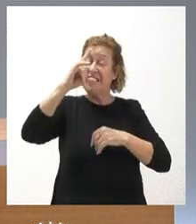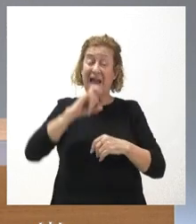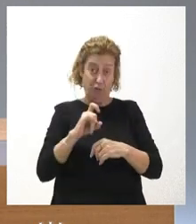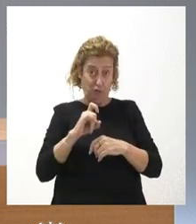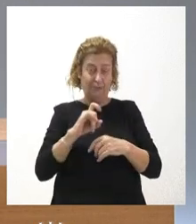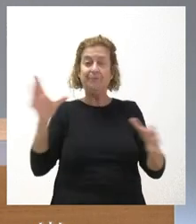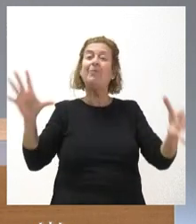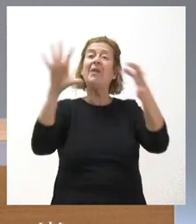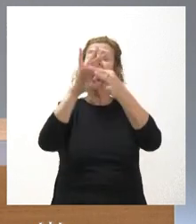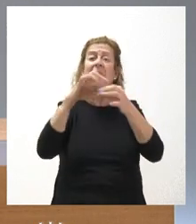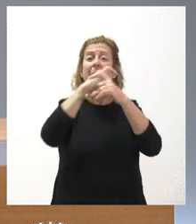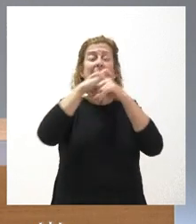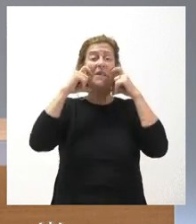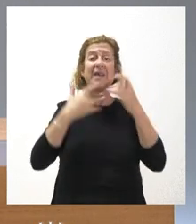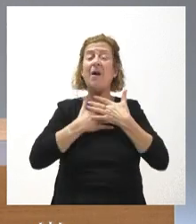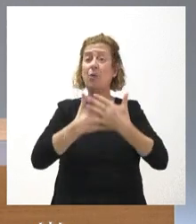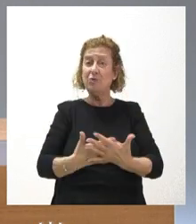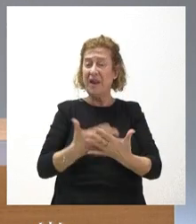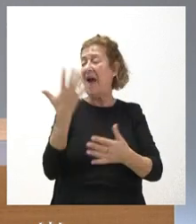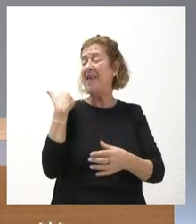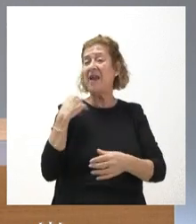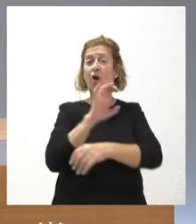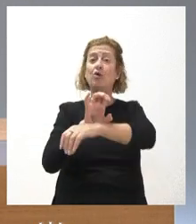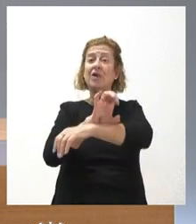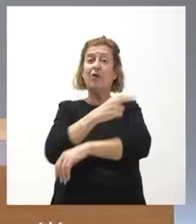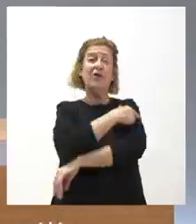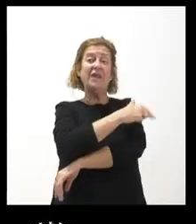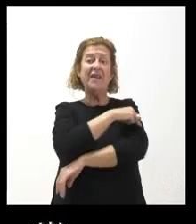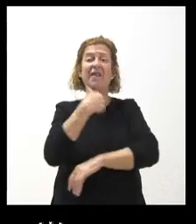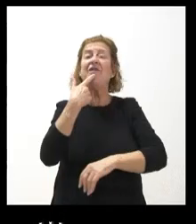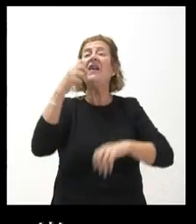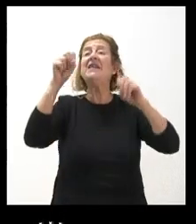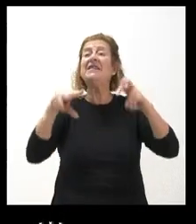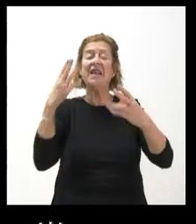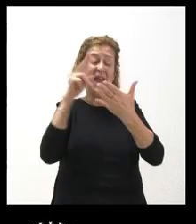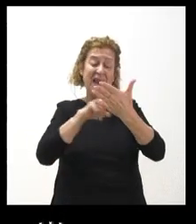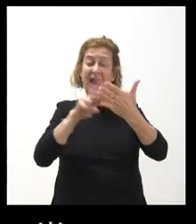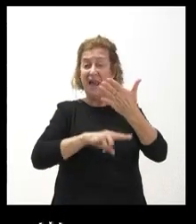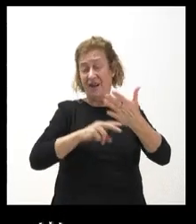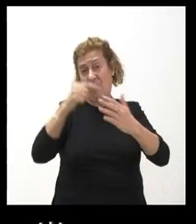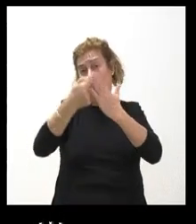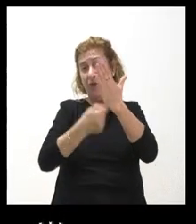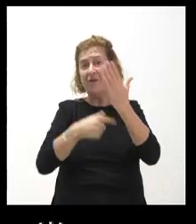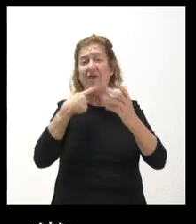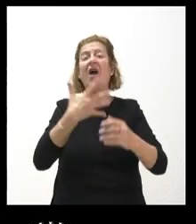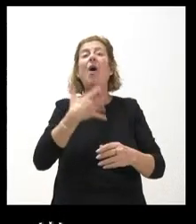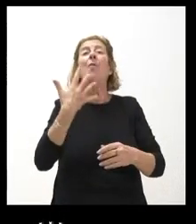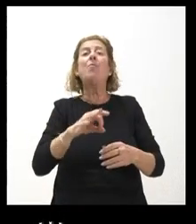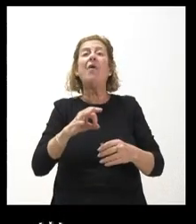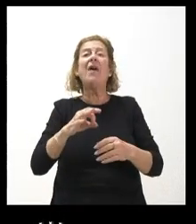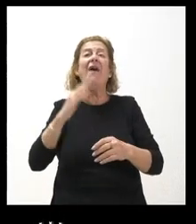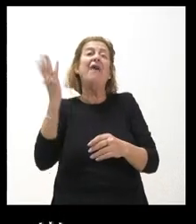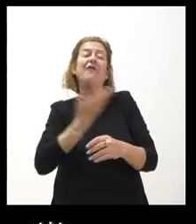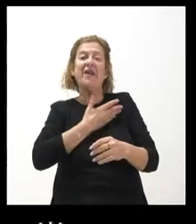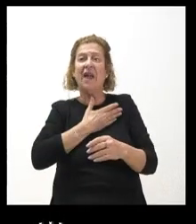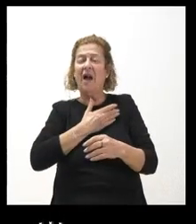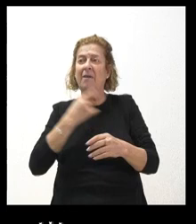mascarilla voluntaria ayer el consejero de sanidad decía sin haber leído la orden que podía vulnerar competencias autonómicas no sé si una vez